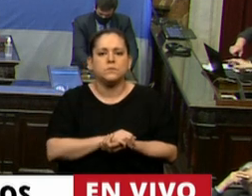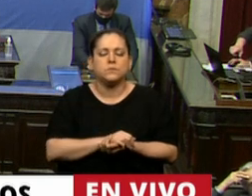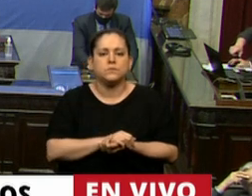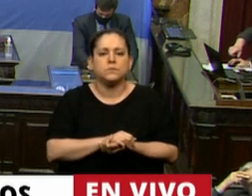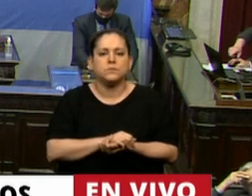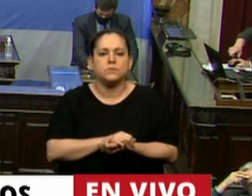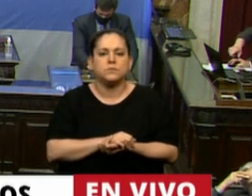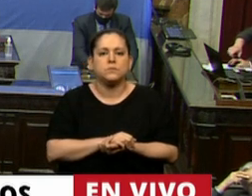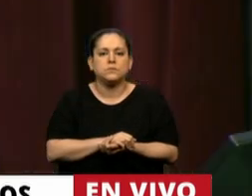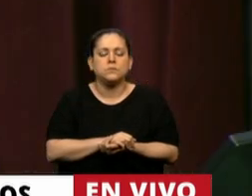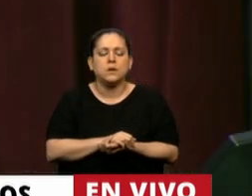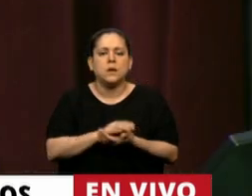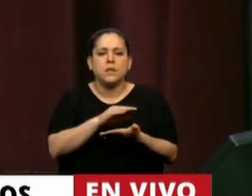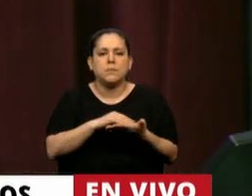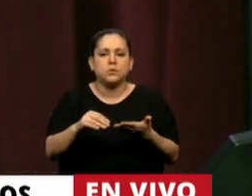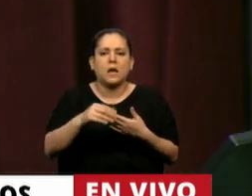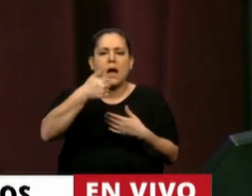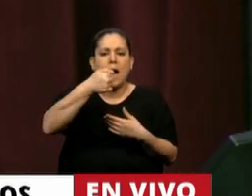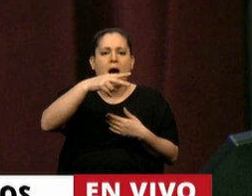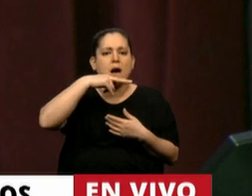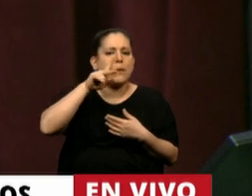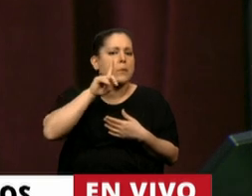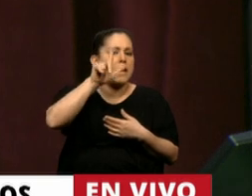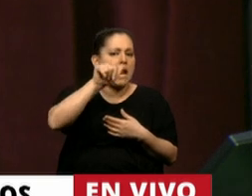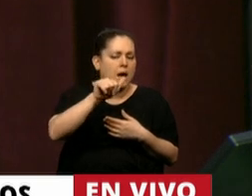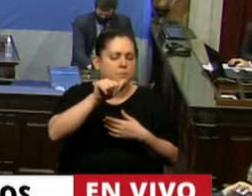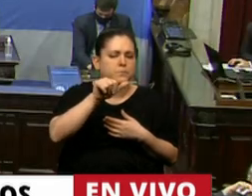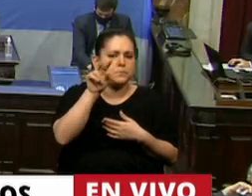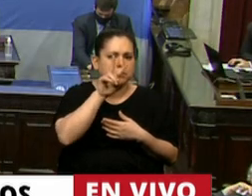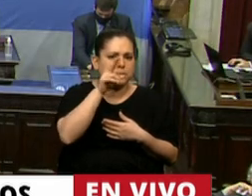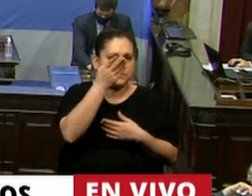palabra diputada Beatriz Ávila en el uso de la